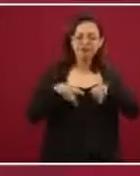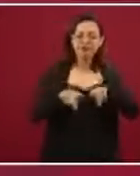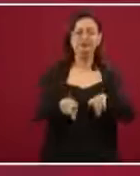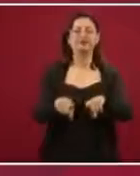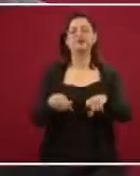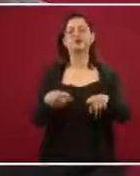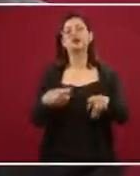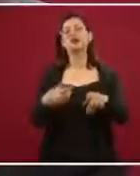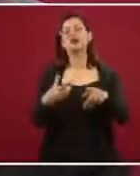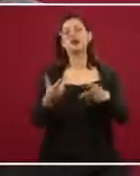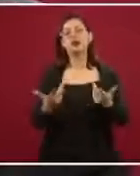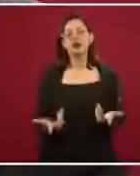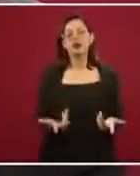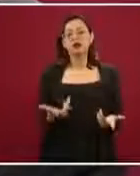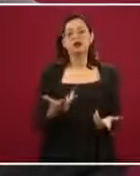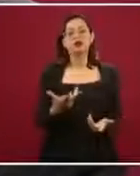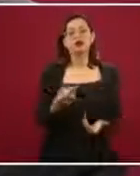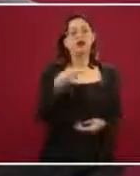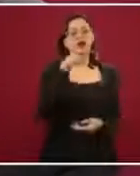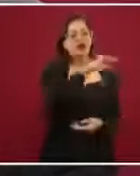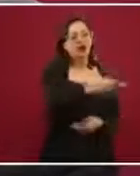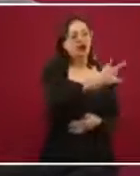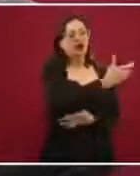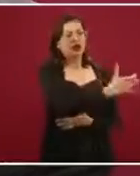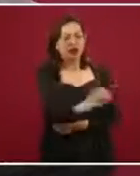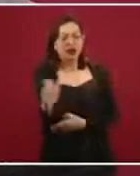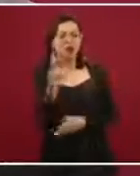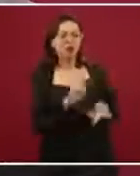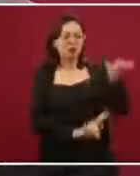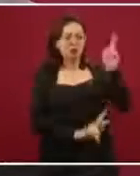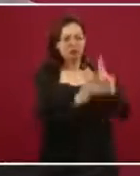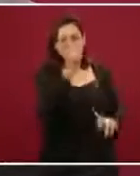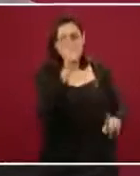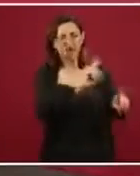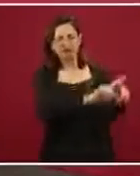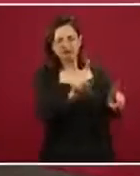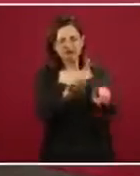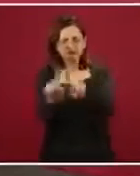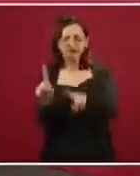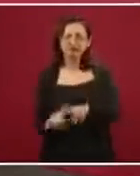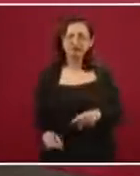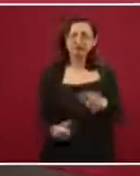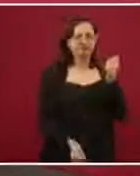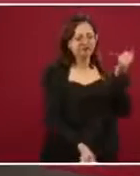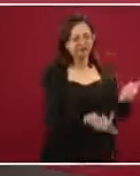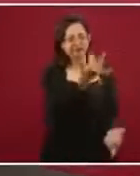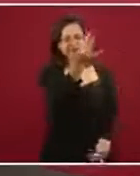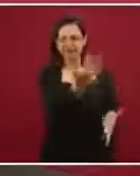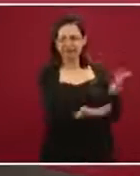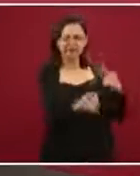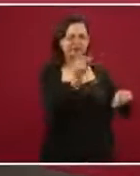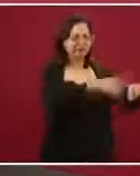erradicar, quemar plantíos, o sea, eso se está haciendo. Y